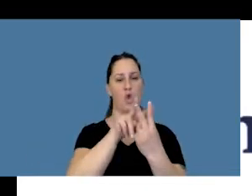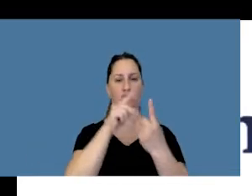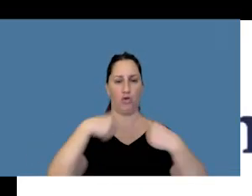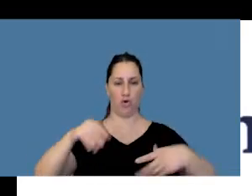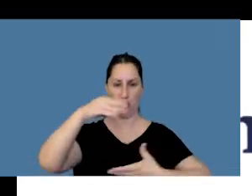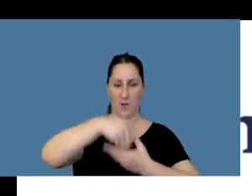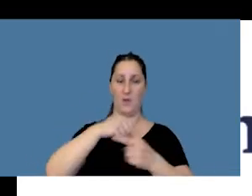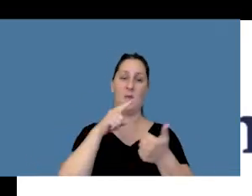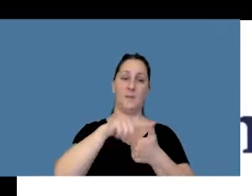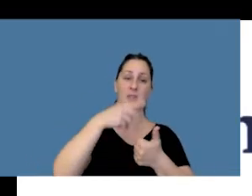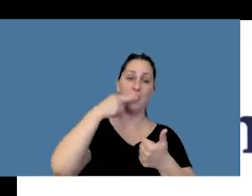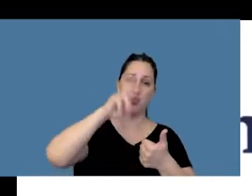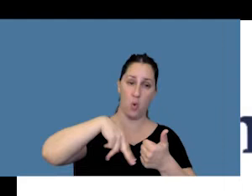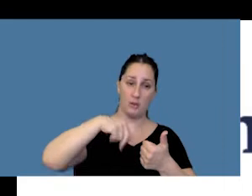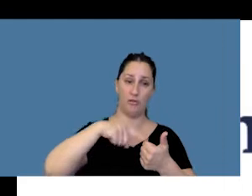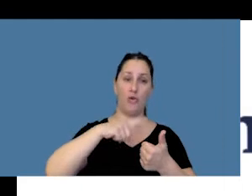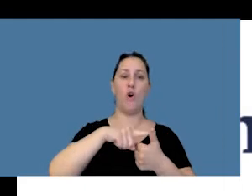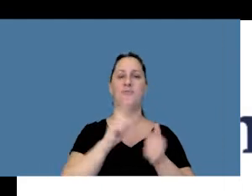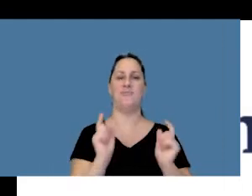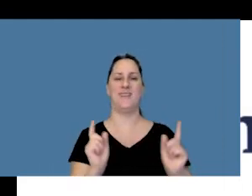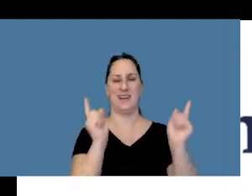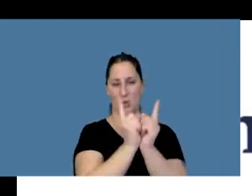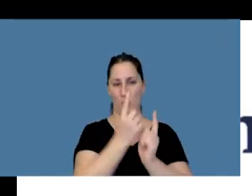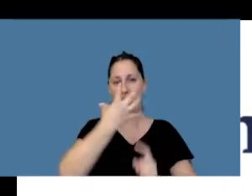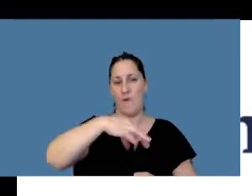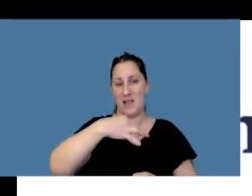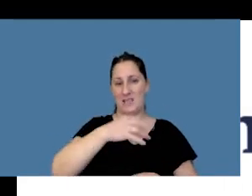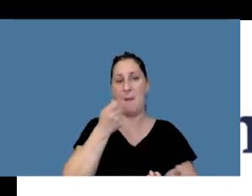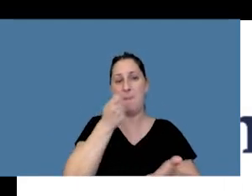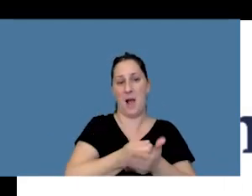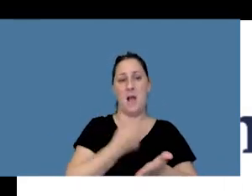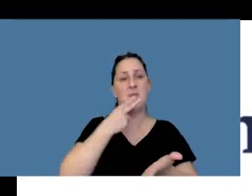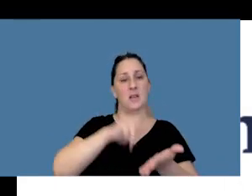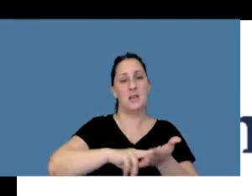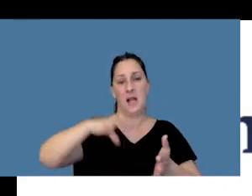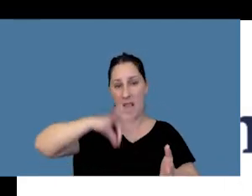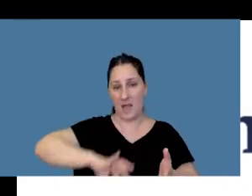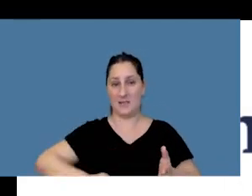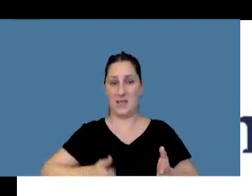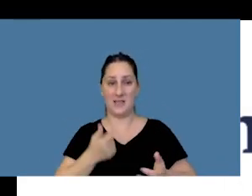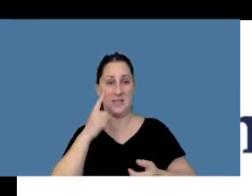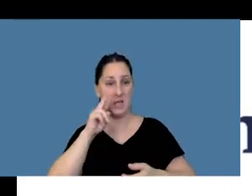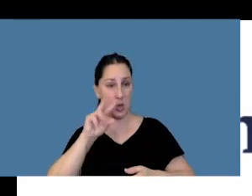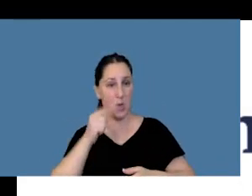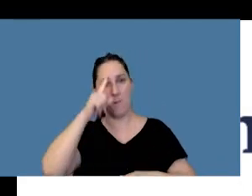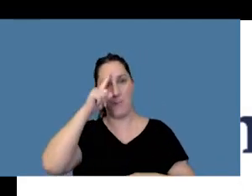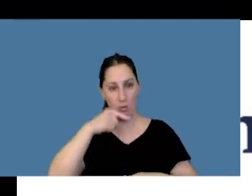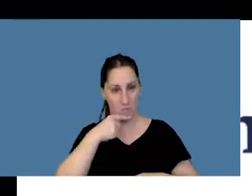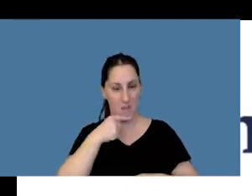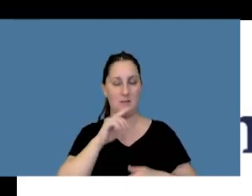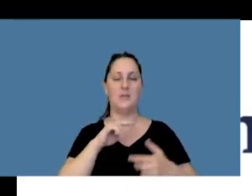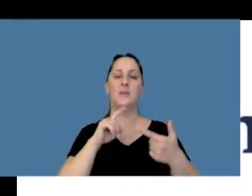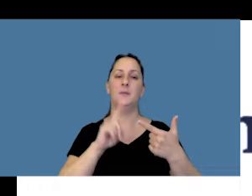una impositiva que resume lo que sería la obligación de tributar ganancias e IVA, siempre a nivel mensual, y